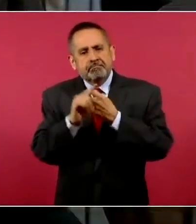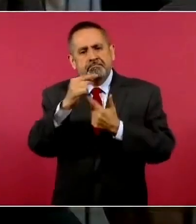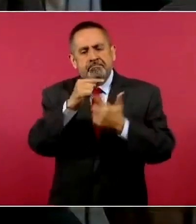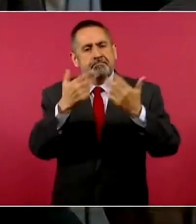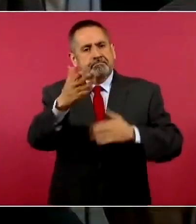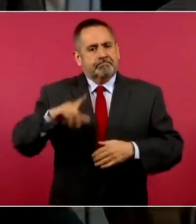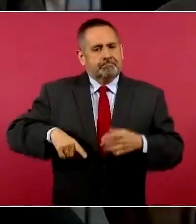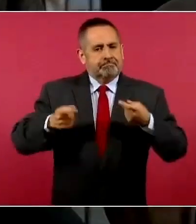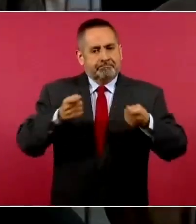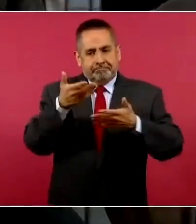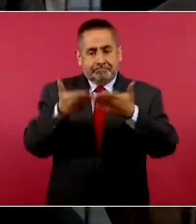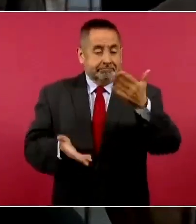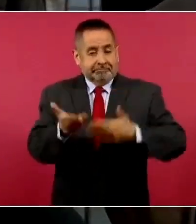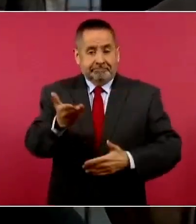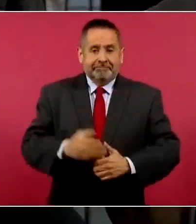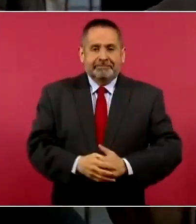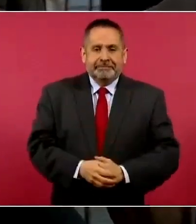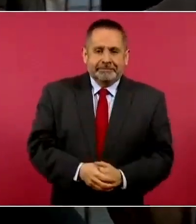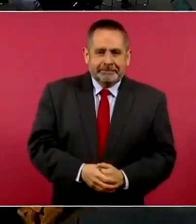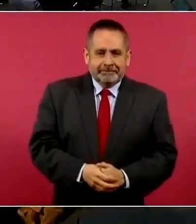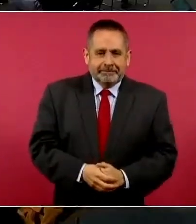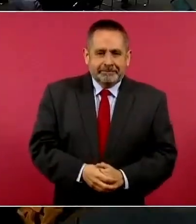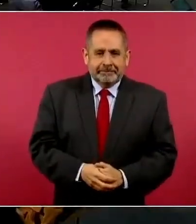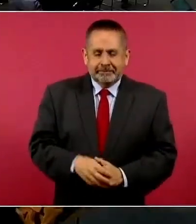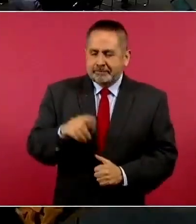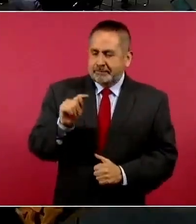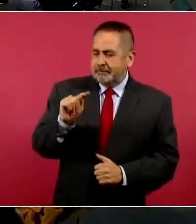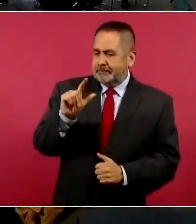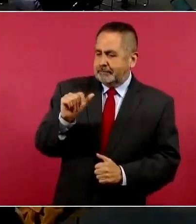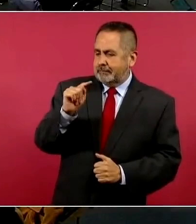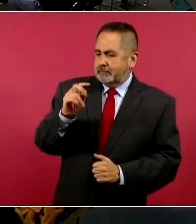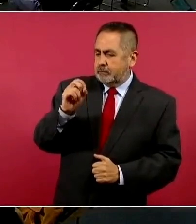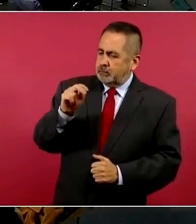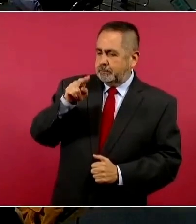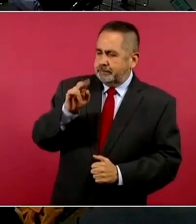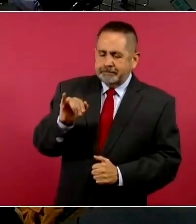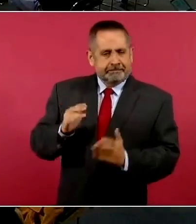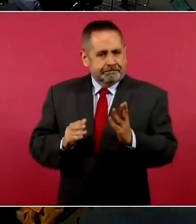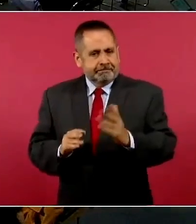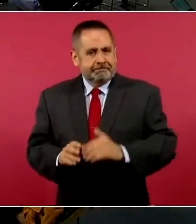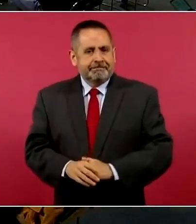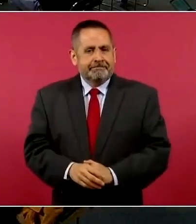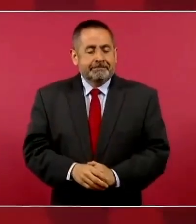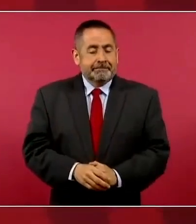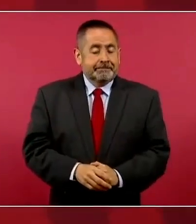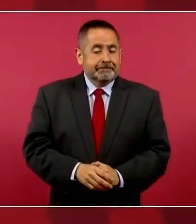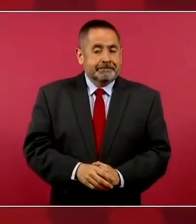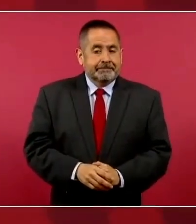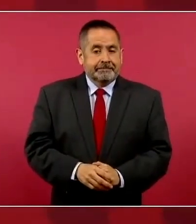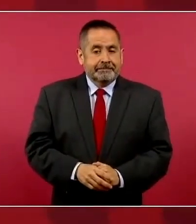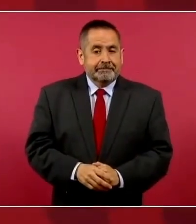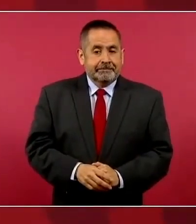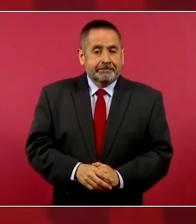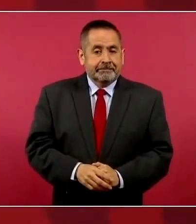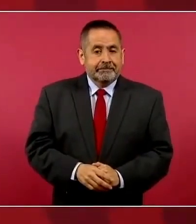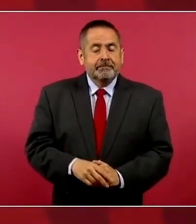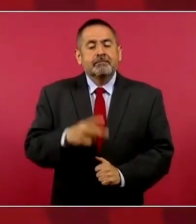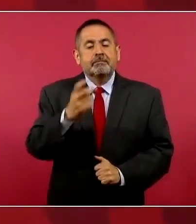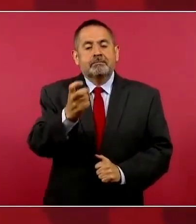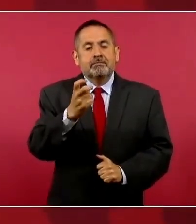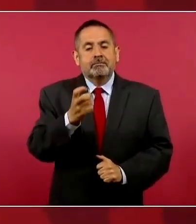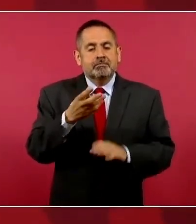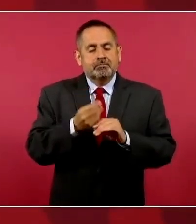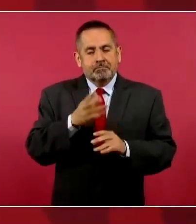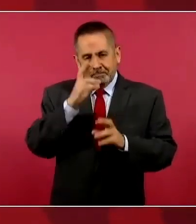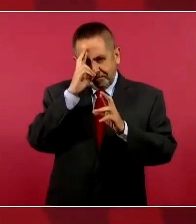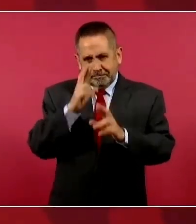gobernante? Sí. Sí, a Tlatoani. Sí. Sí, por eso hay mucho respeto.